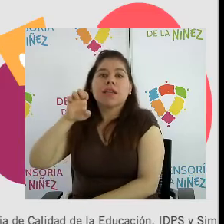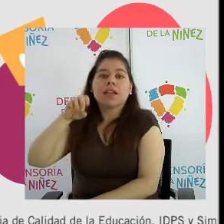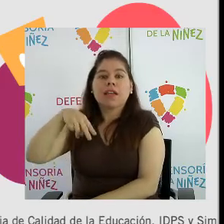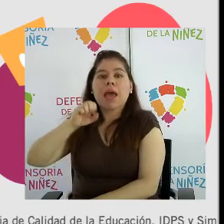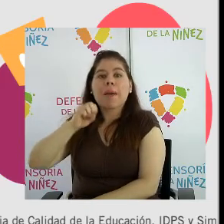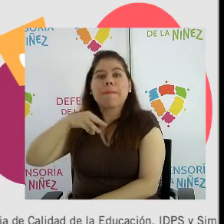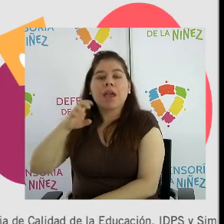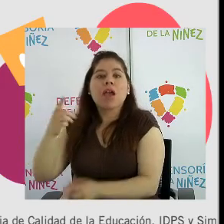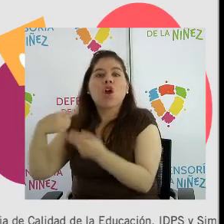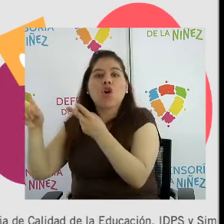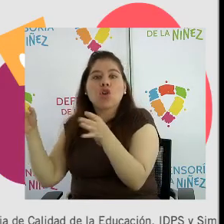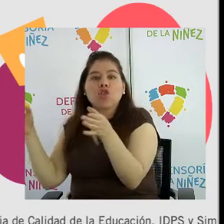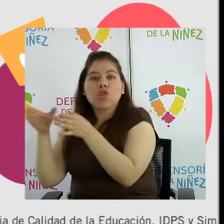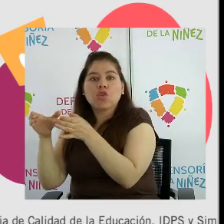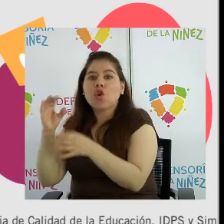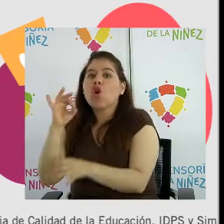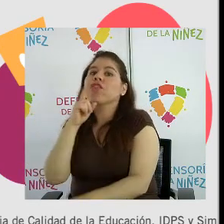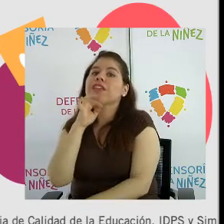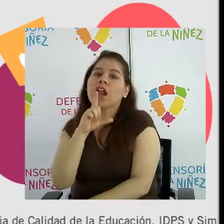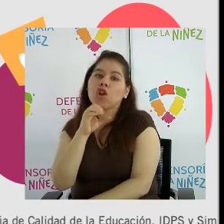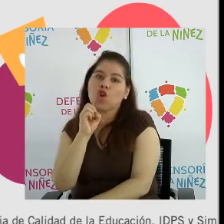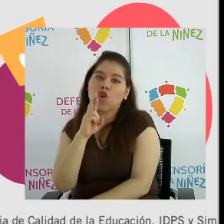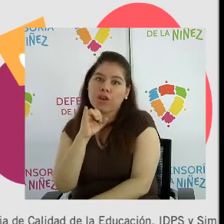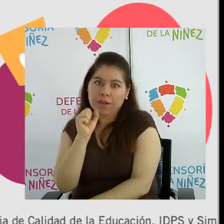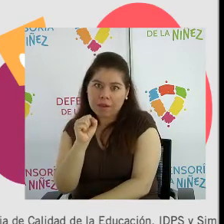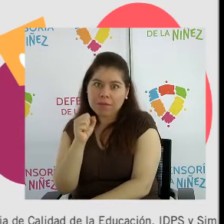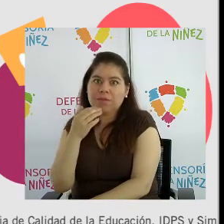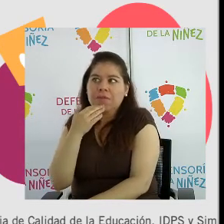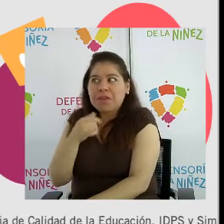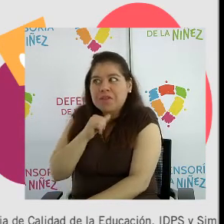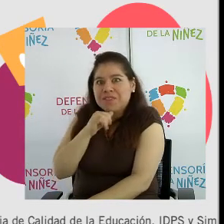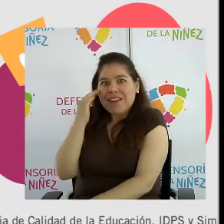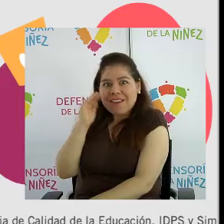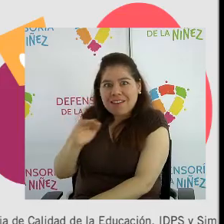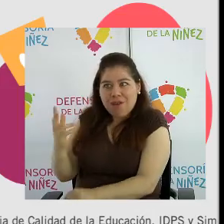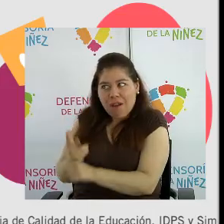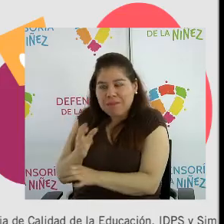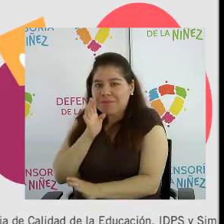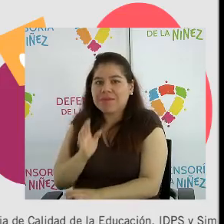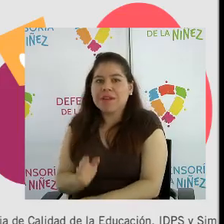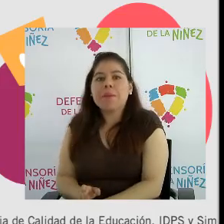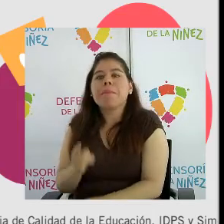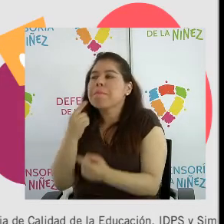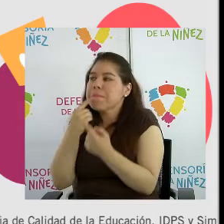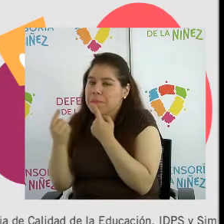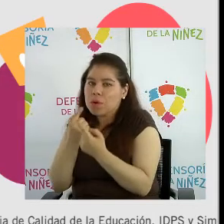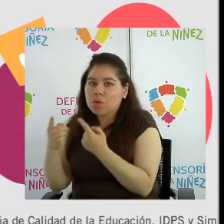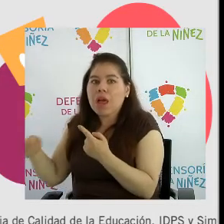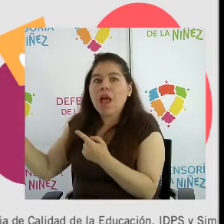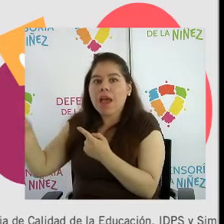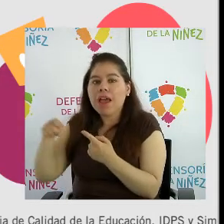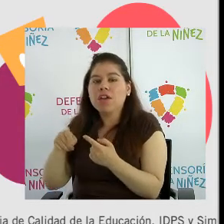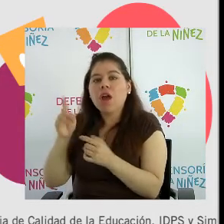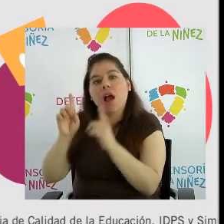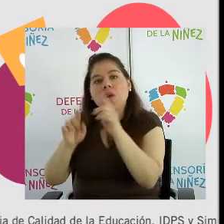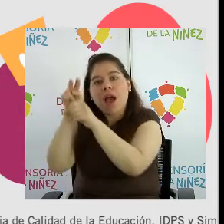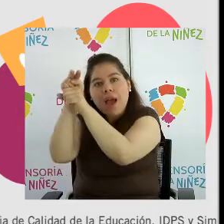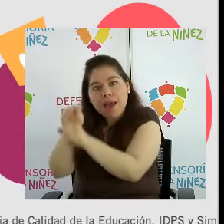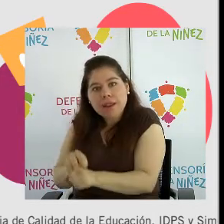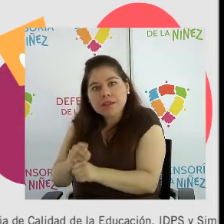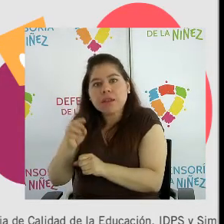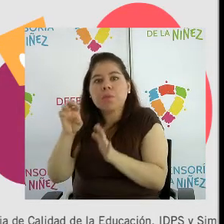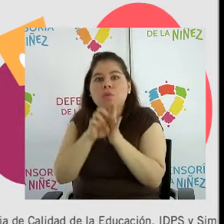un consejo consultivo también. Y, por supuesto, desde ahí lo que nosotros hemos planteado también es ciertos análisis en proyectos de